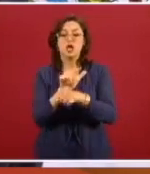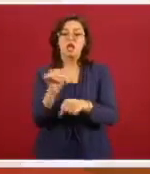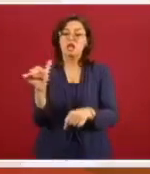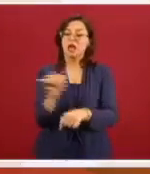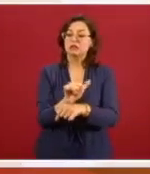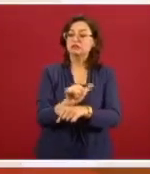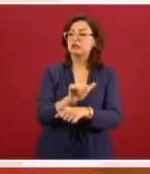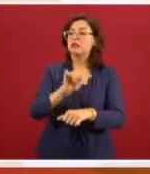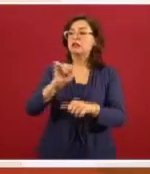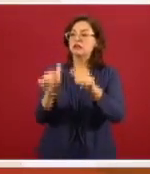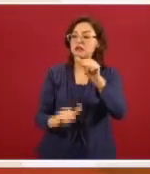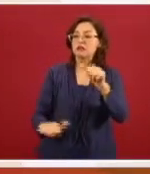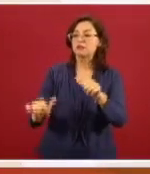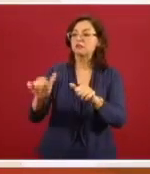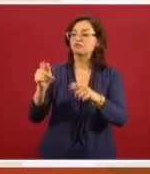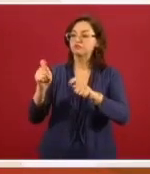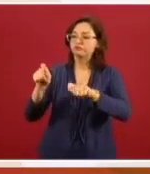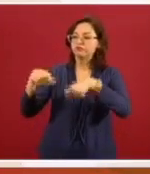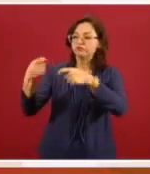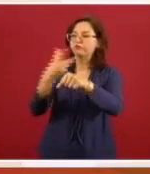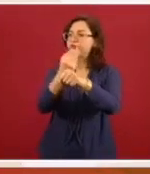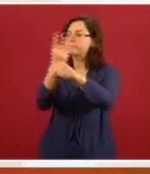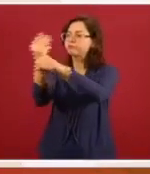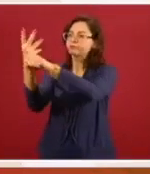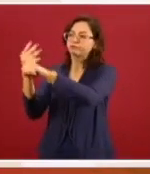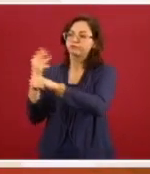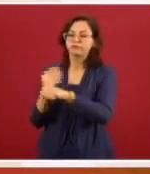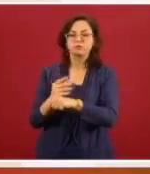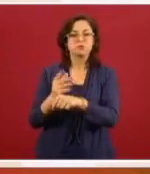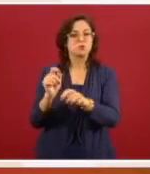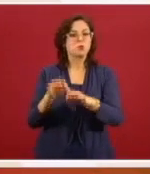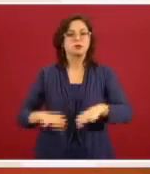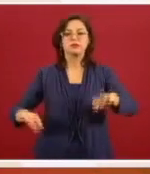mundo. En materia de salud,